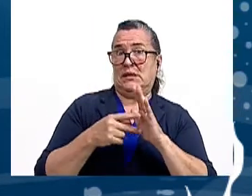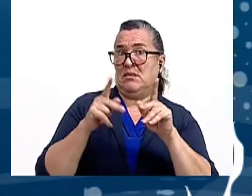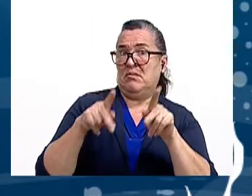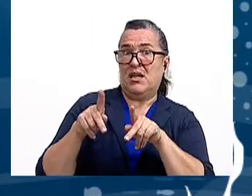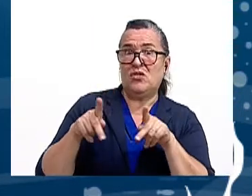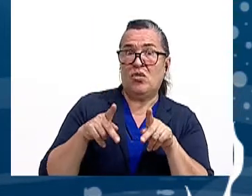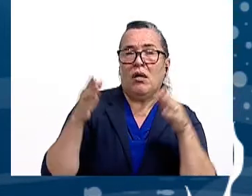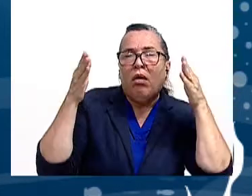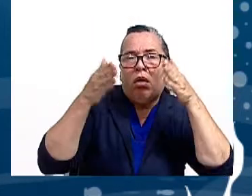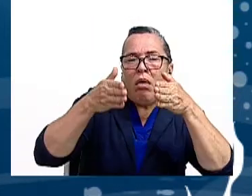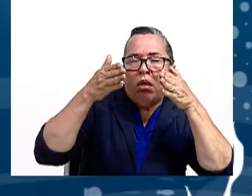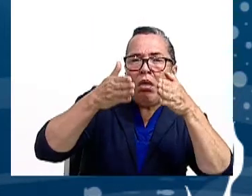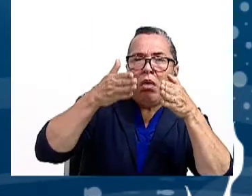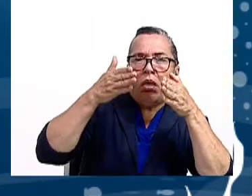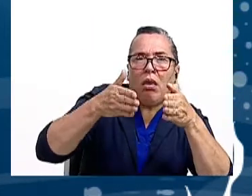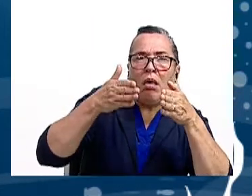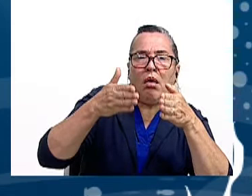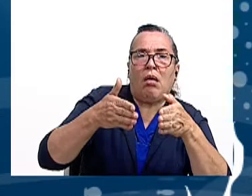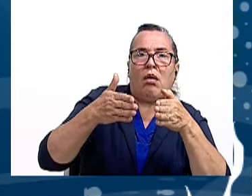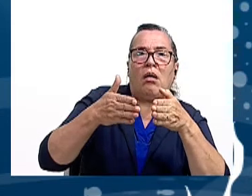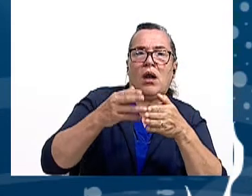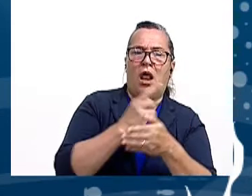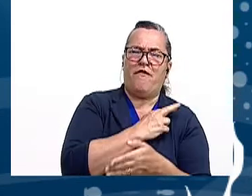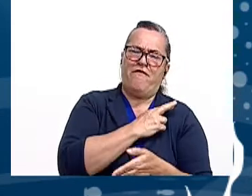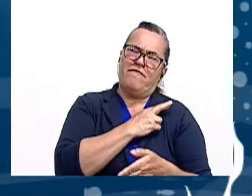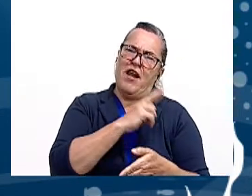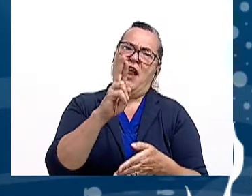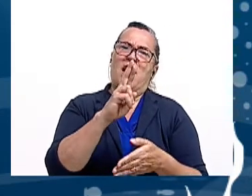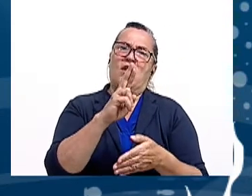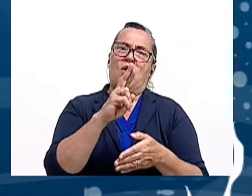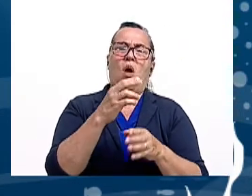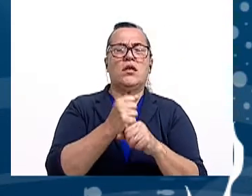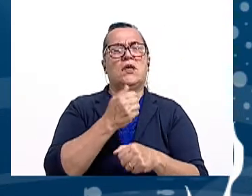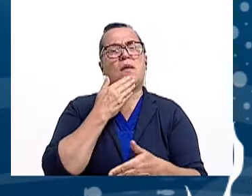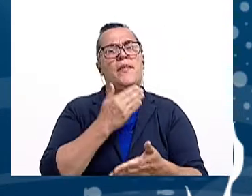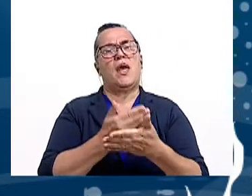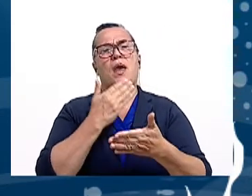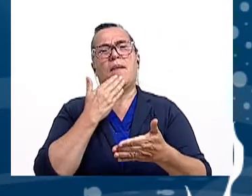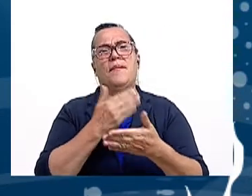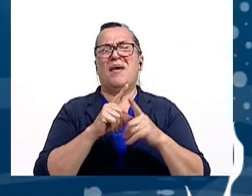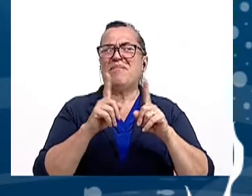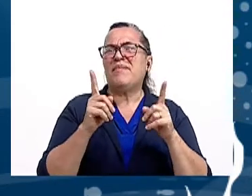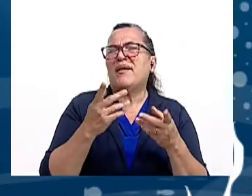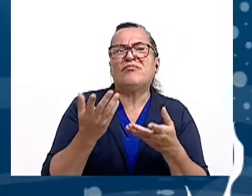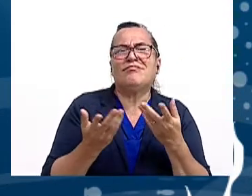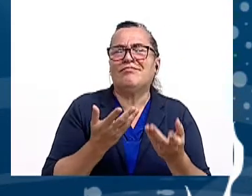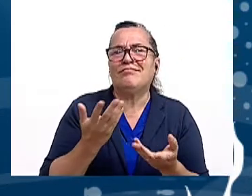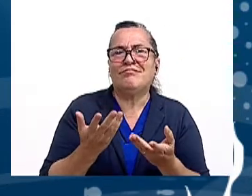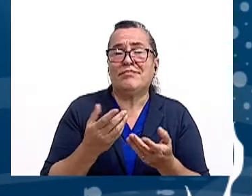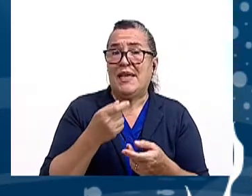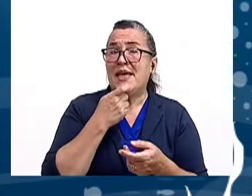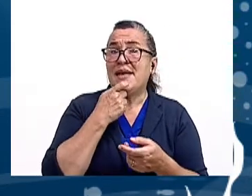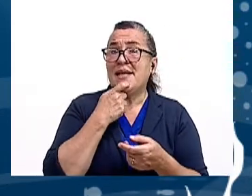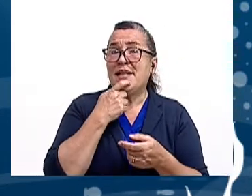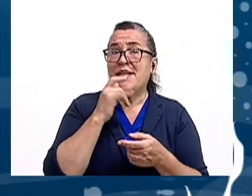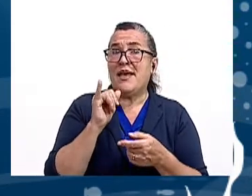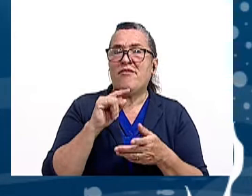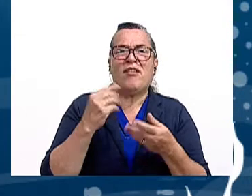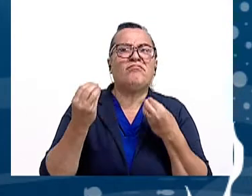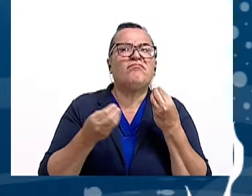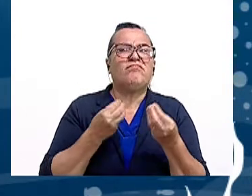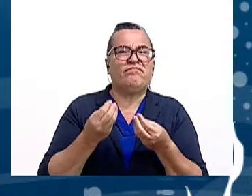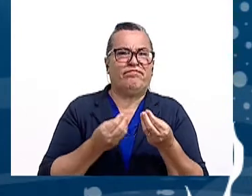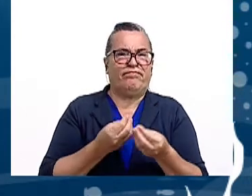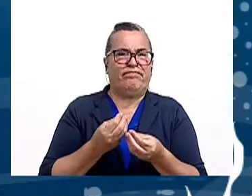estaban enfocadas 100% en la religión, en hacer el bien. Pero resulta que en Inglaterra empiezan a